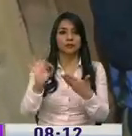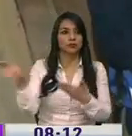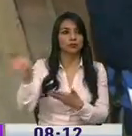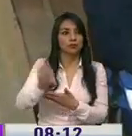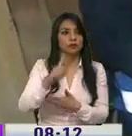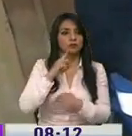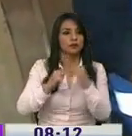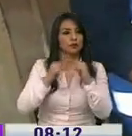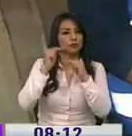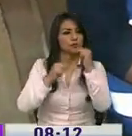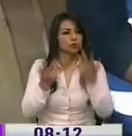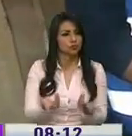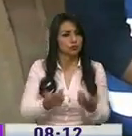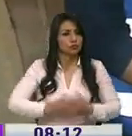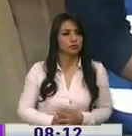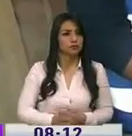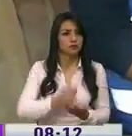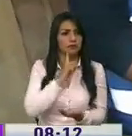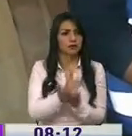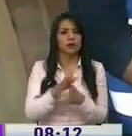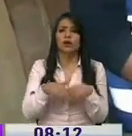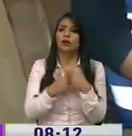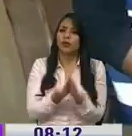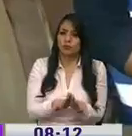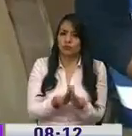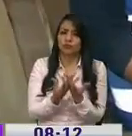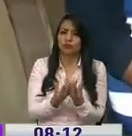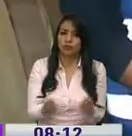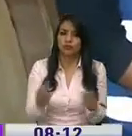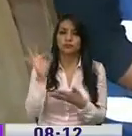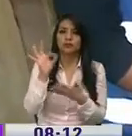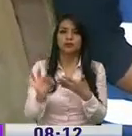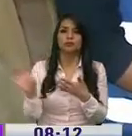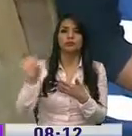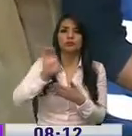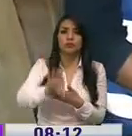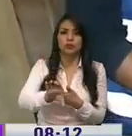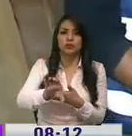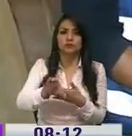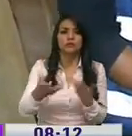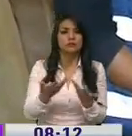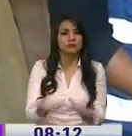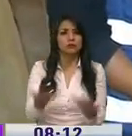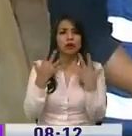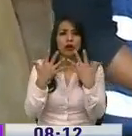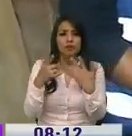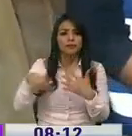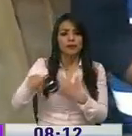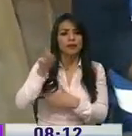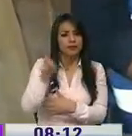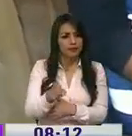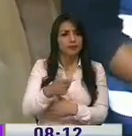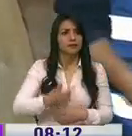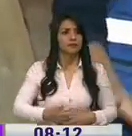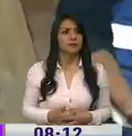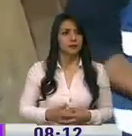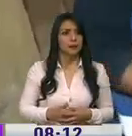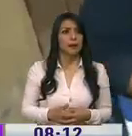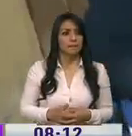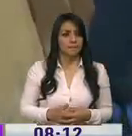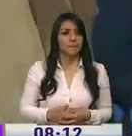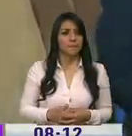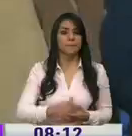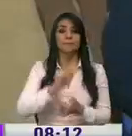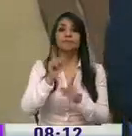para el efecto es decir cómo se va a manejar entonces del presupuesto para hacer todas las obras que deben hacerse ahí bueno se va a determinar primero